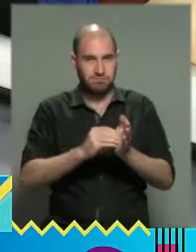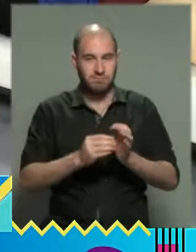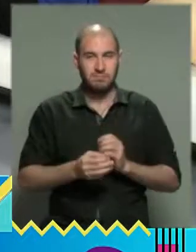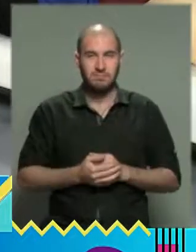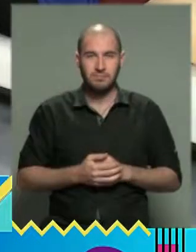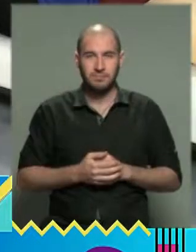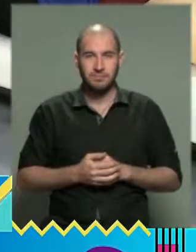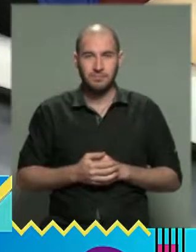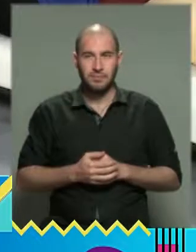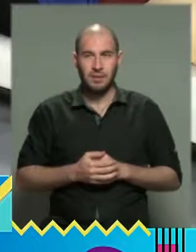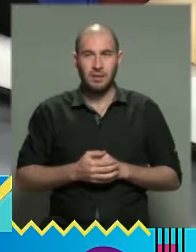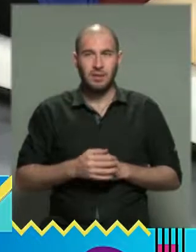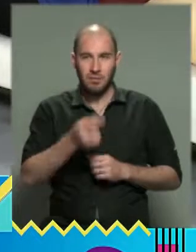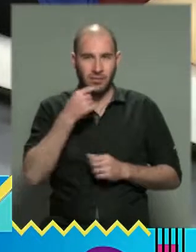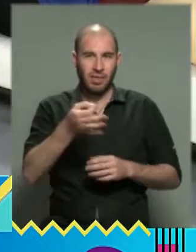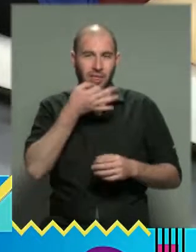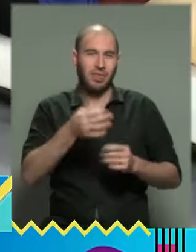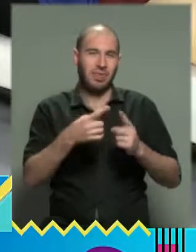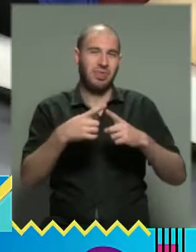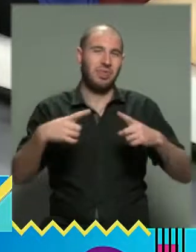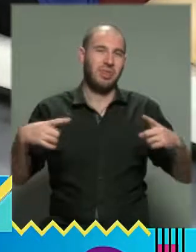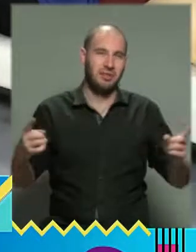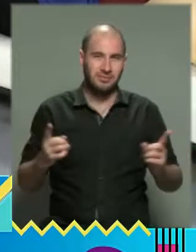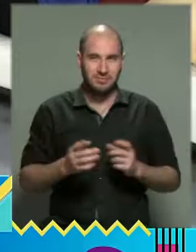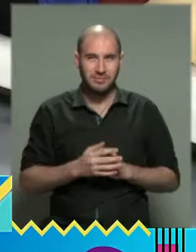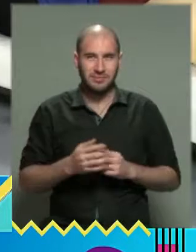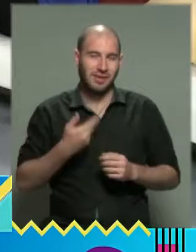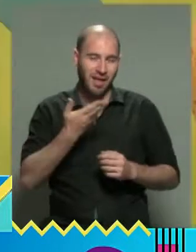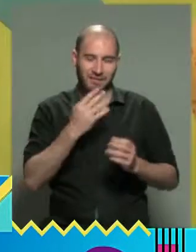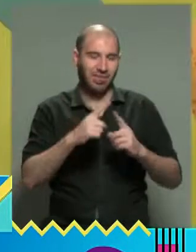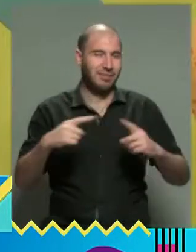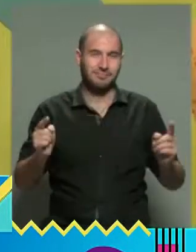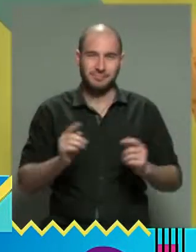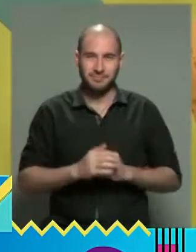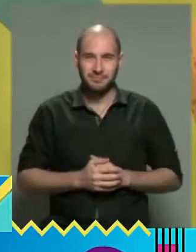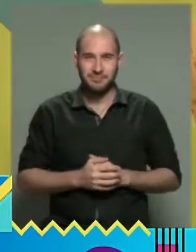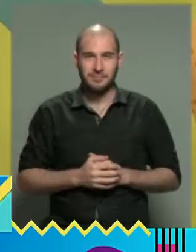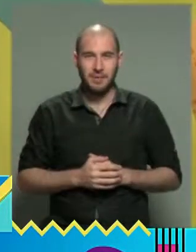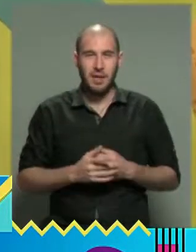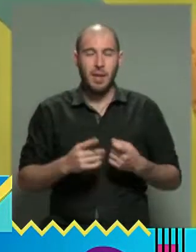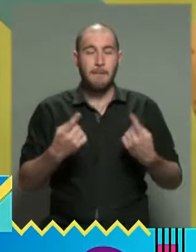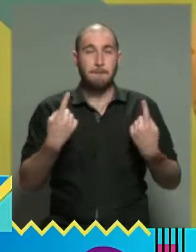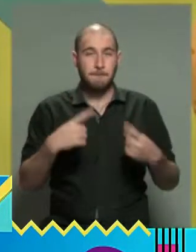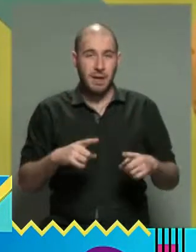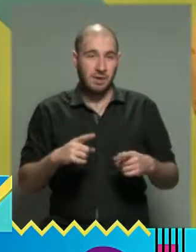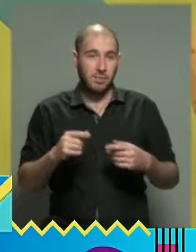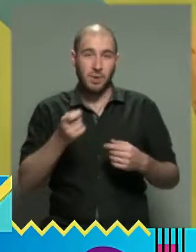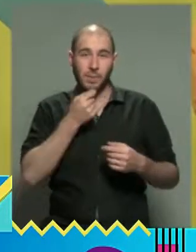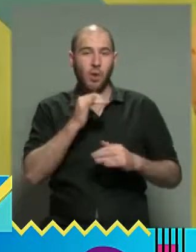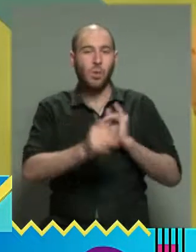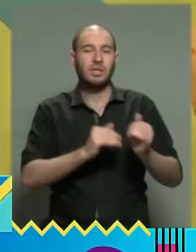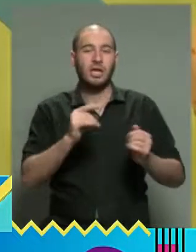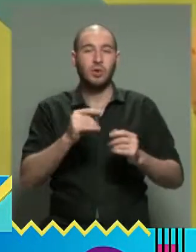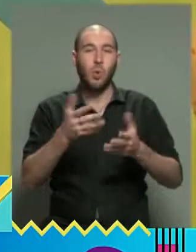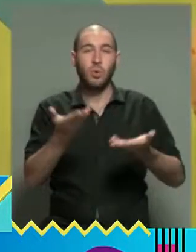que sería alargar demasiado mi exposición. Pero básicamente, es decir, cuando uno habla de